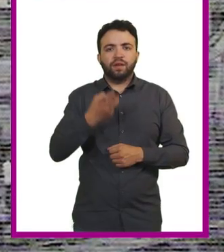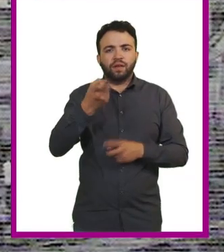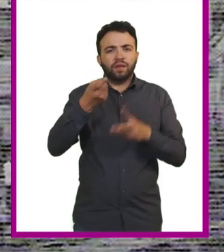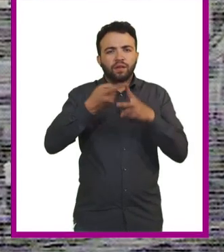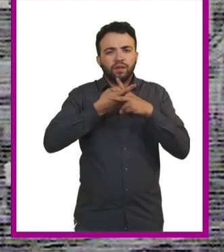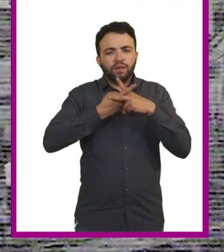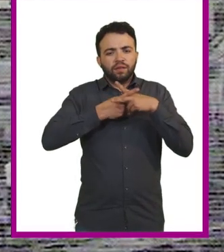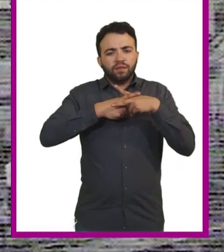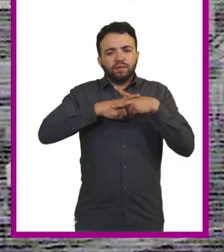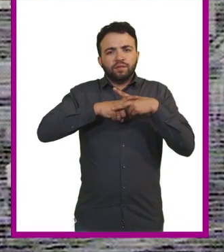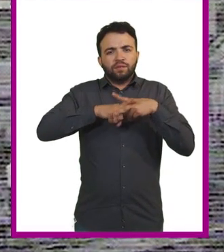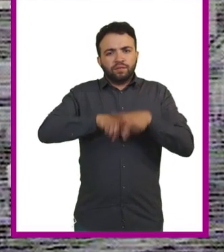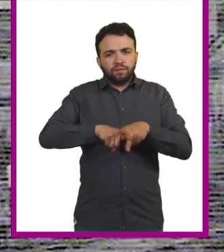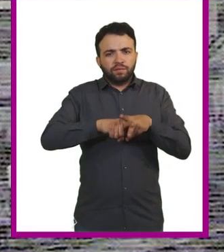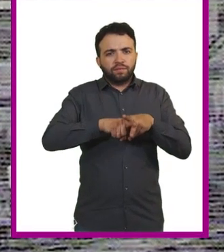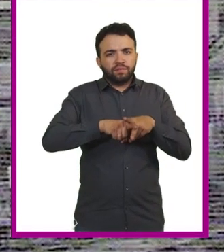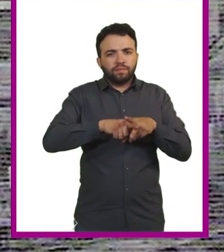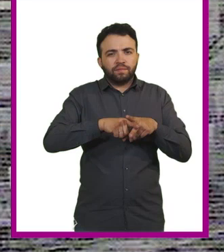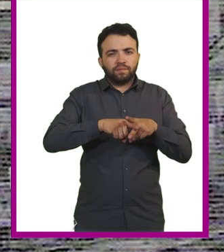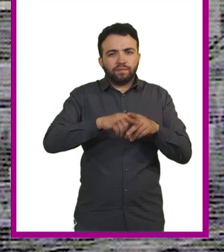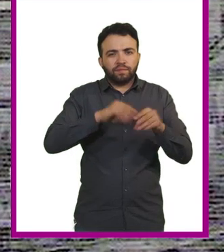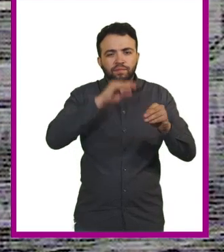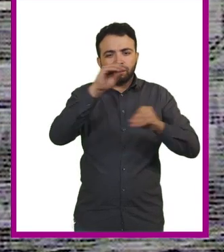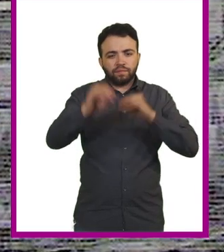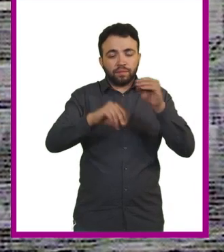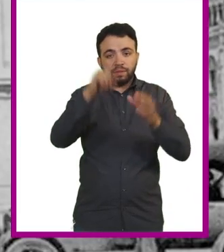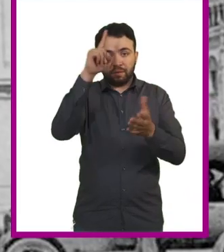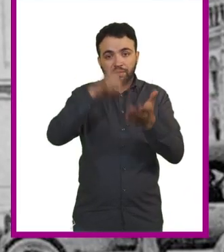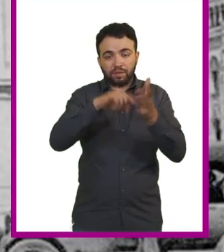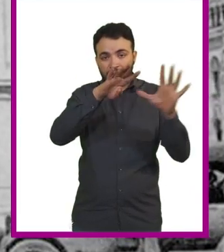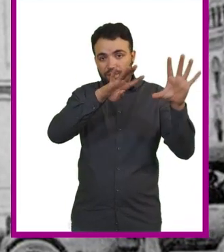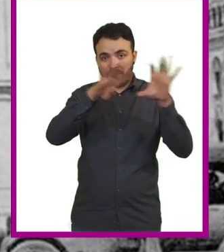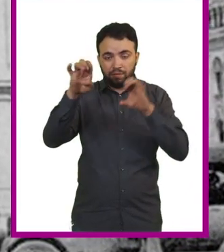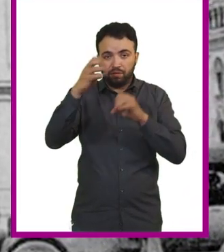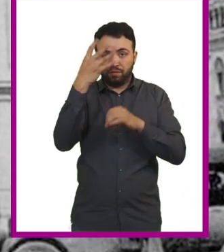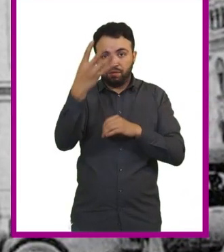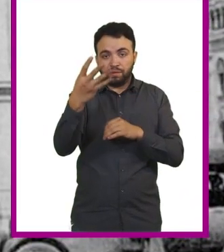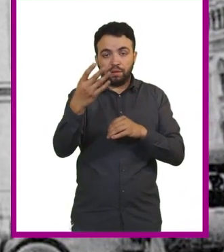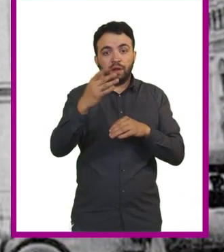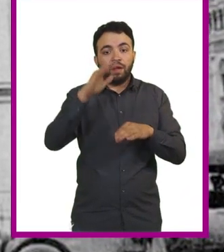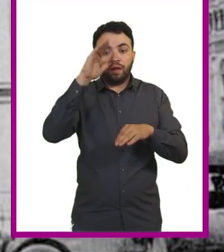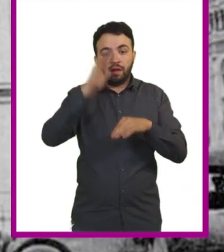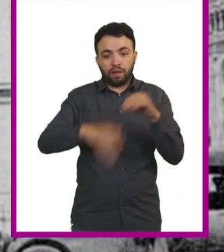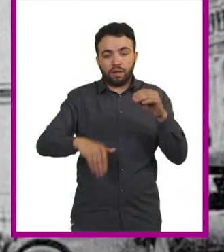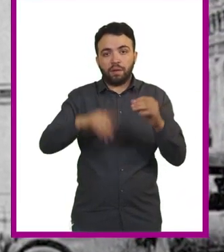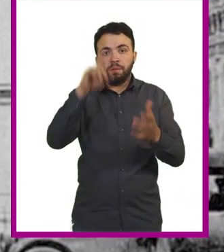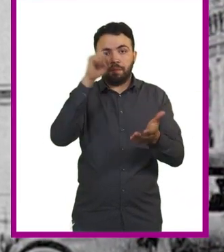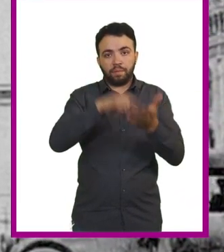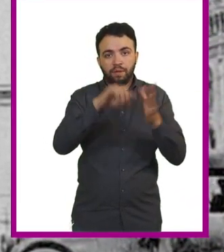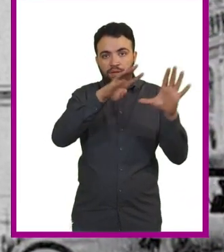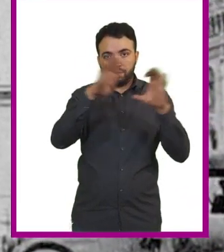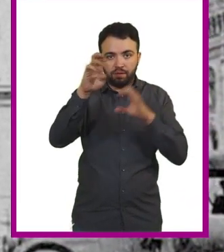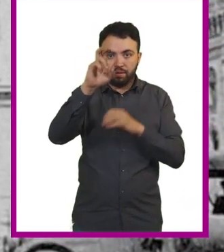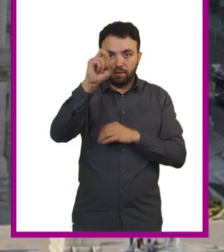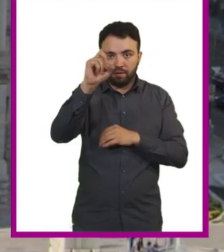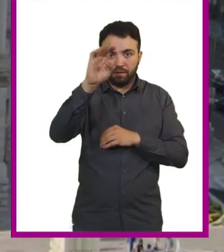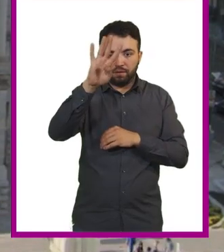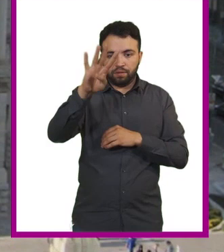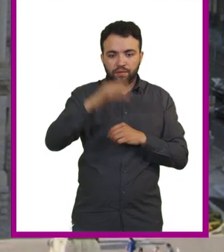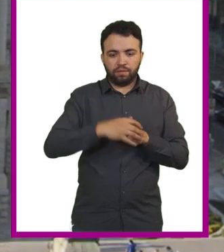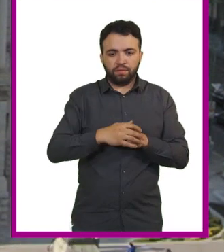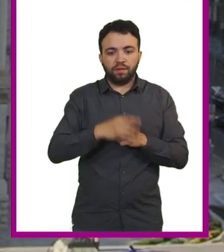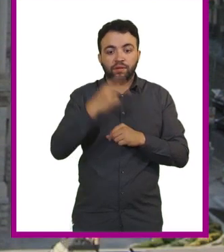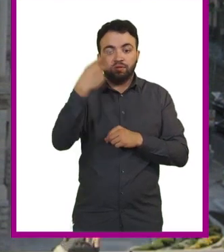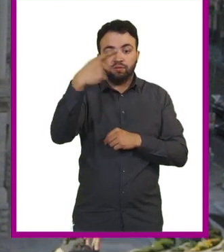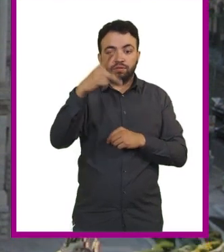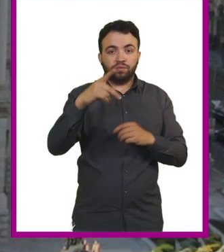La construcción del Palacio de Bellas Artes inició en 1904 y concluyó en 1934. La